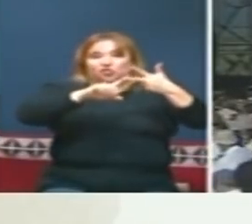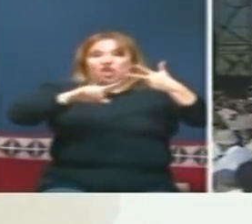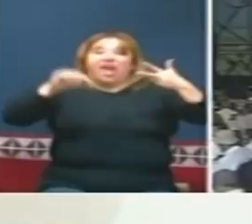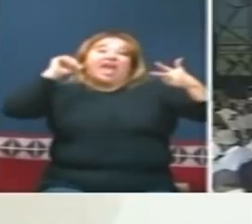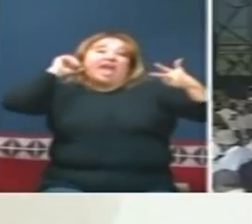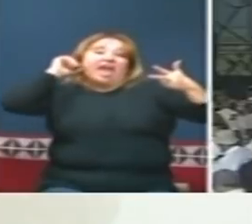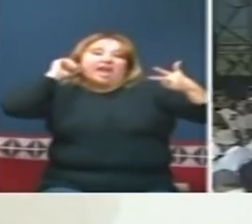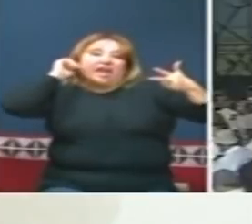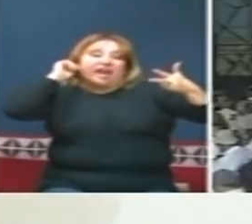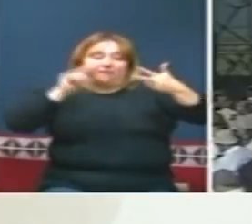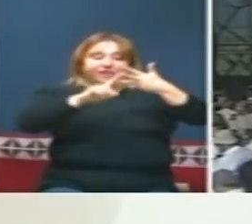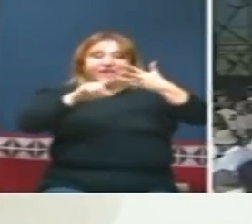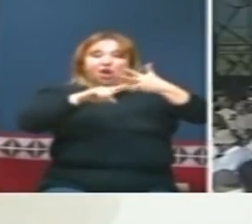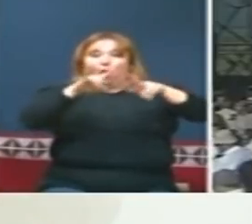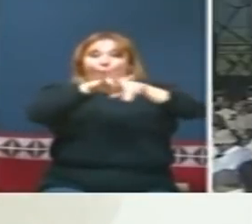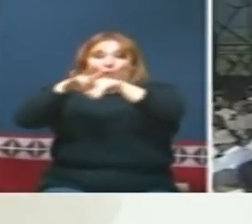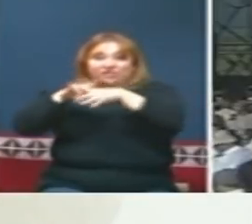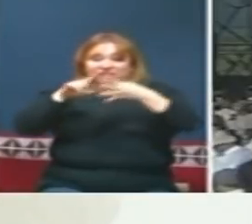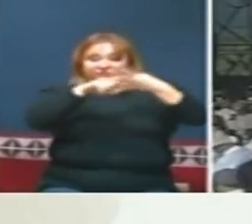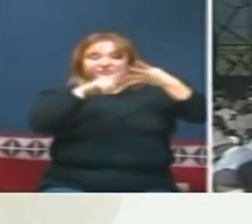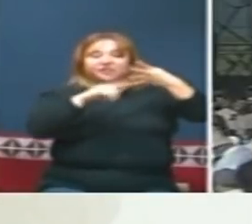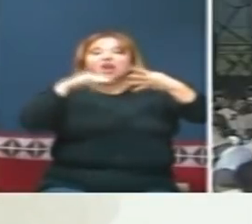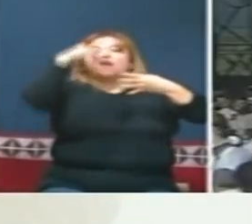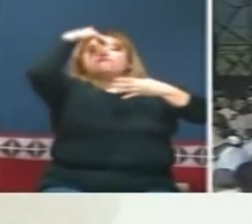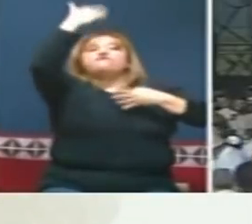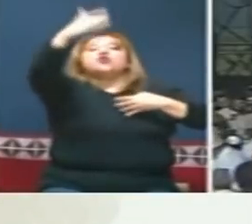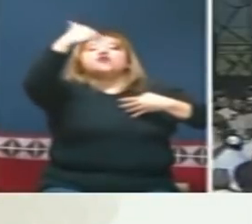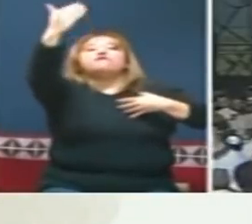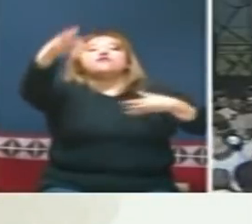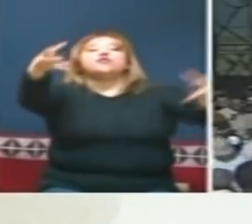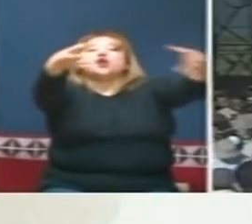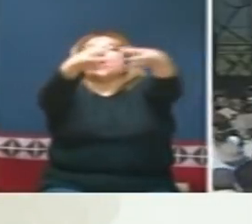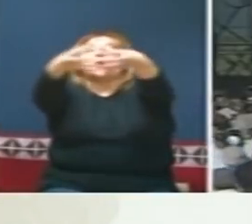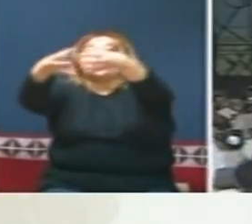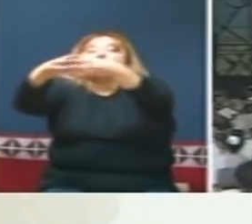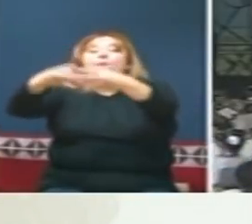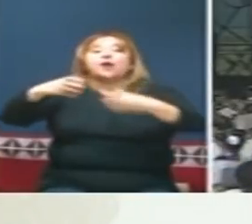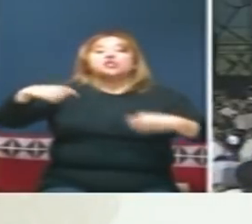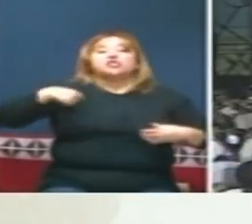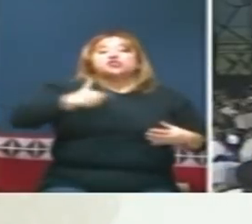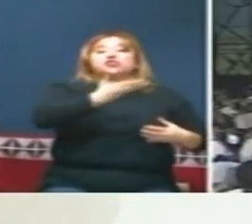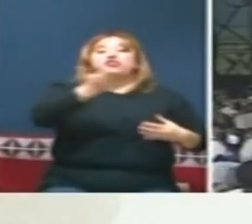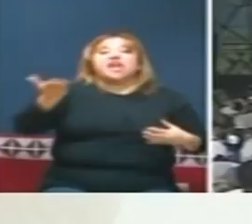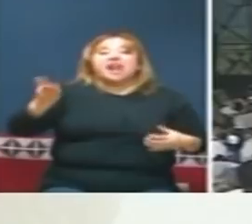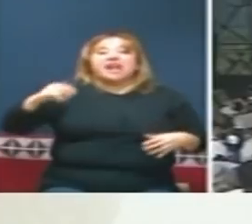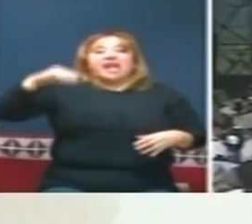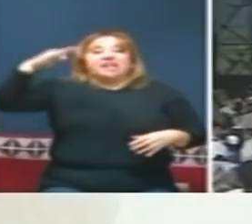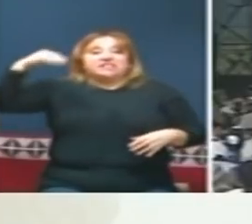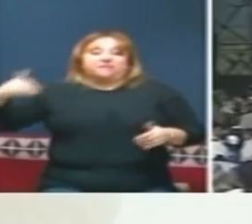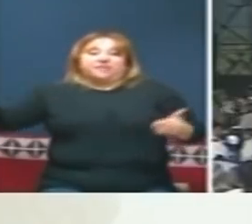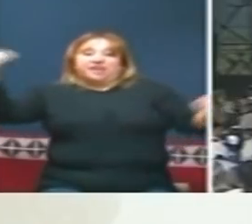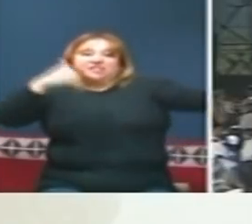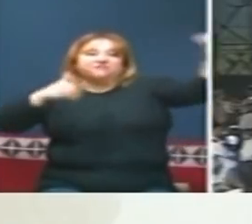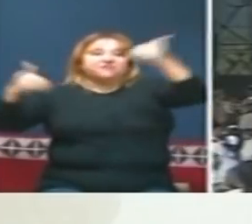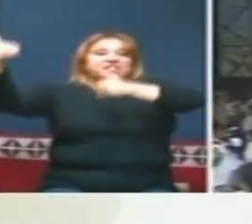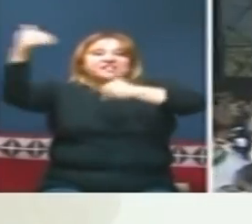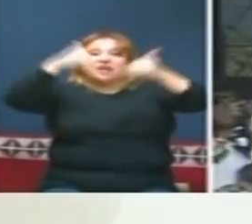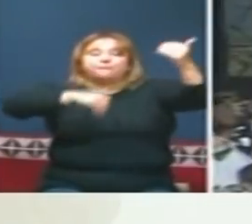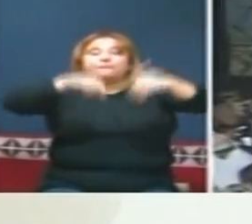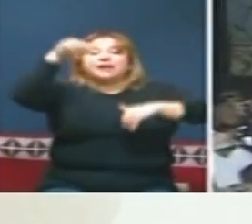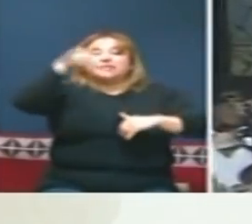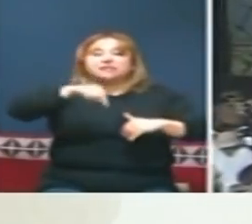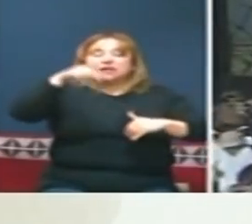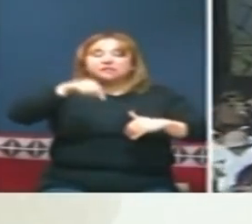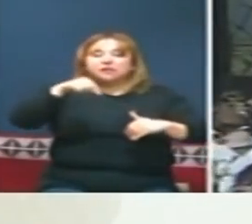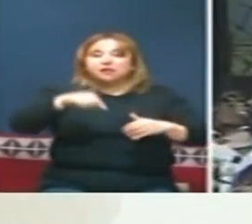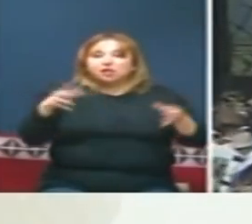allí ubicados en el fondo, a todas las agrupaciones sociales, civiles, que han llegado y que están presentes, a